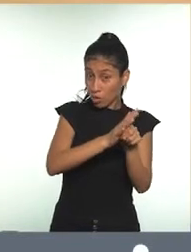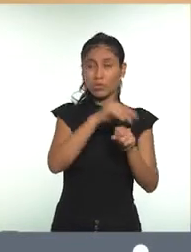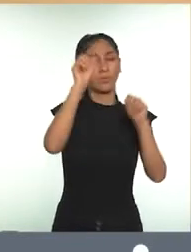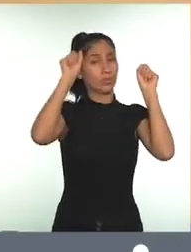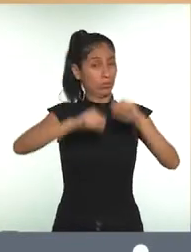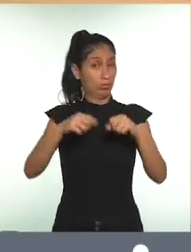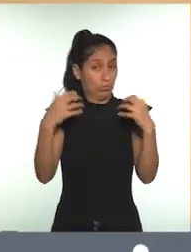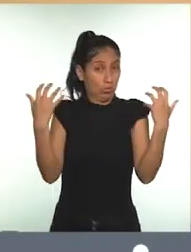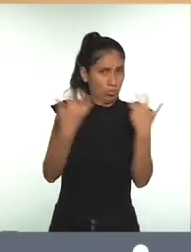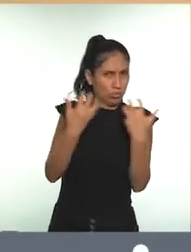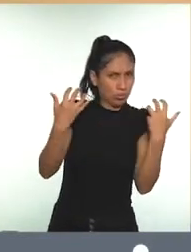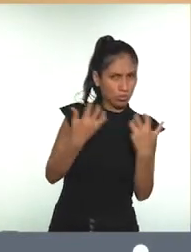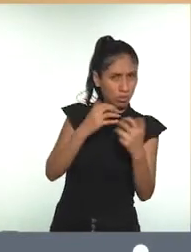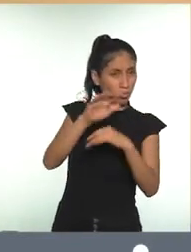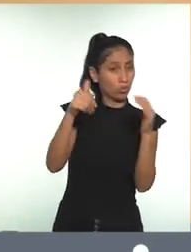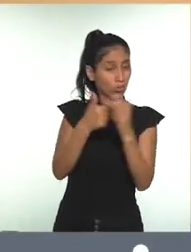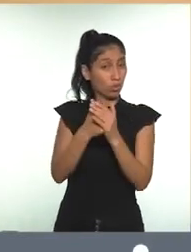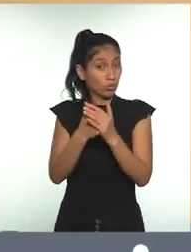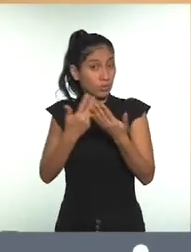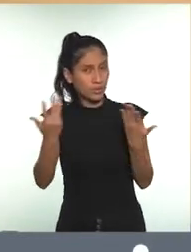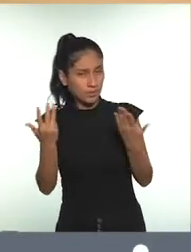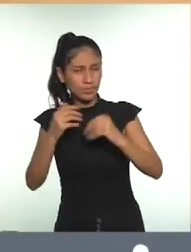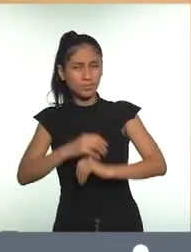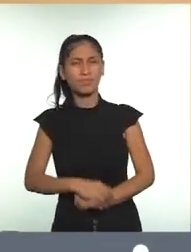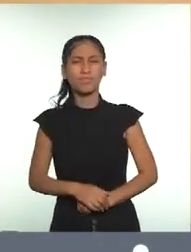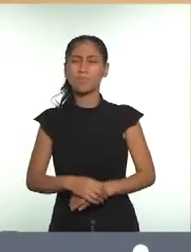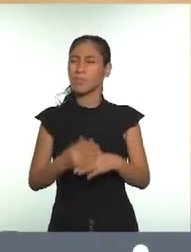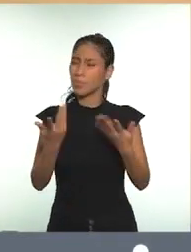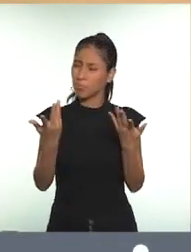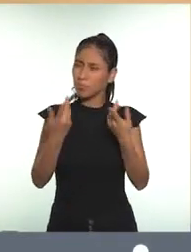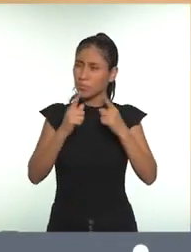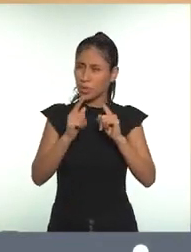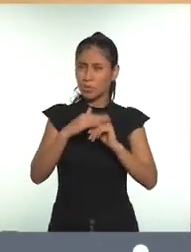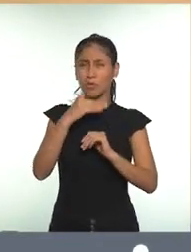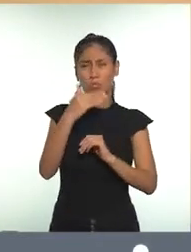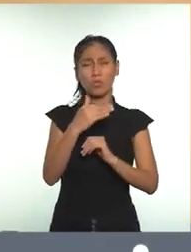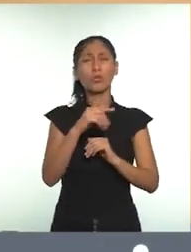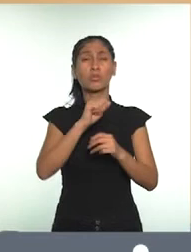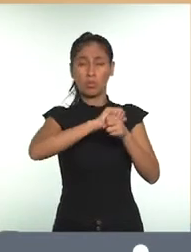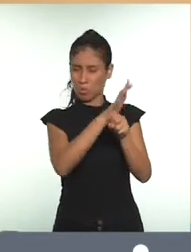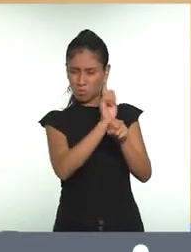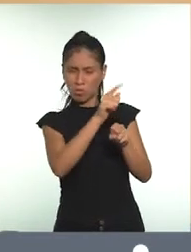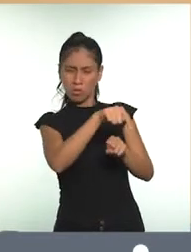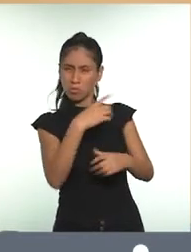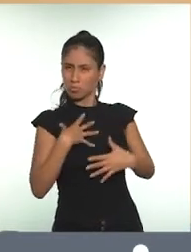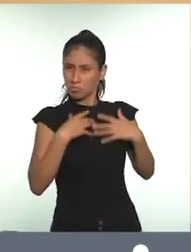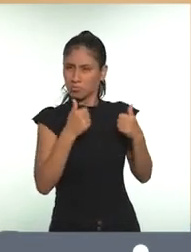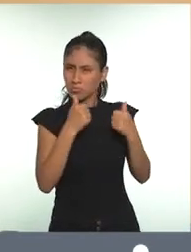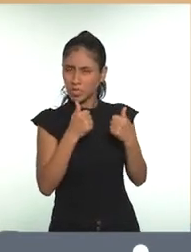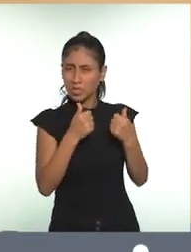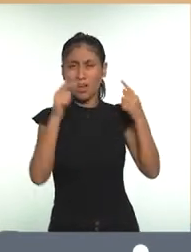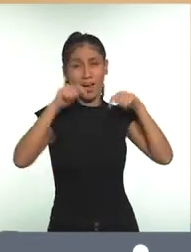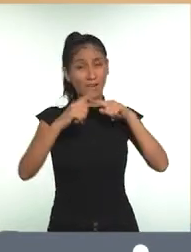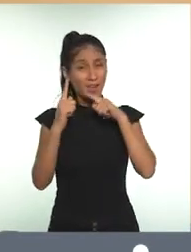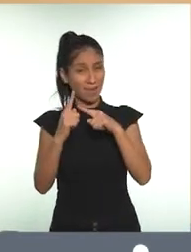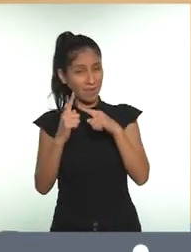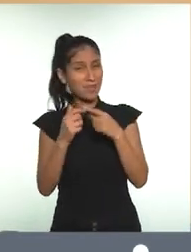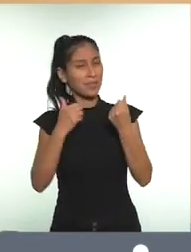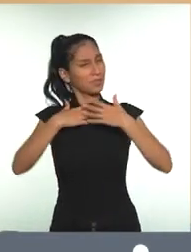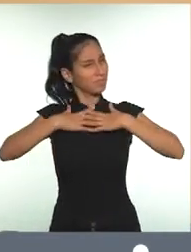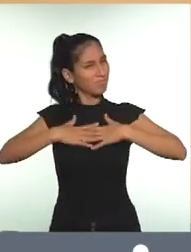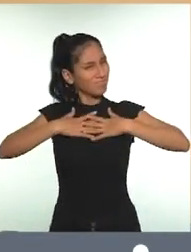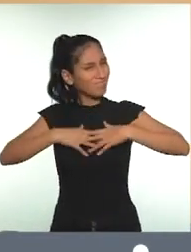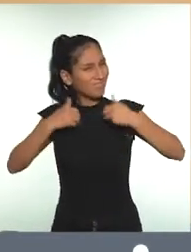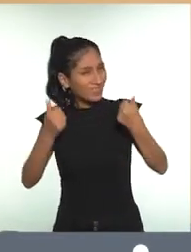Claro, nos asustamos muchos todos en casa. Por suerte salió negativa. Ahora ya está